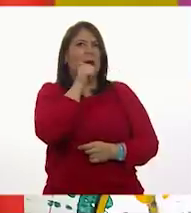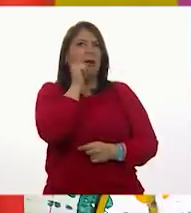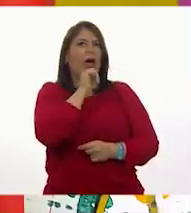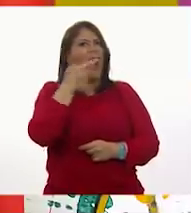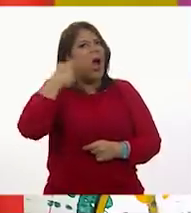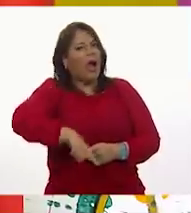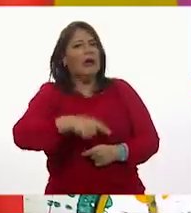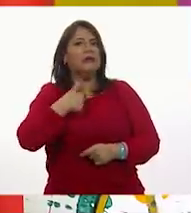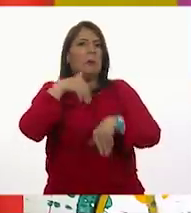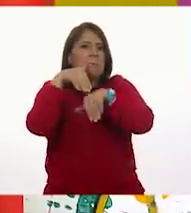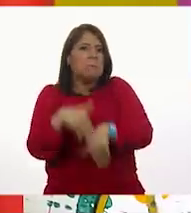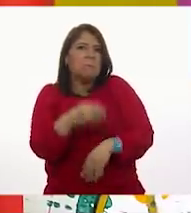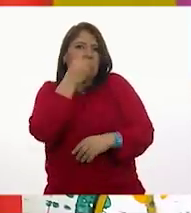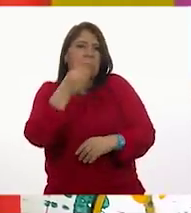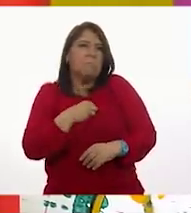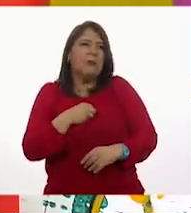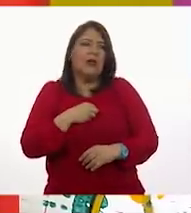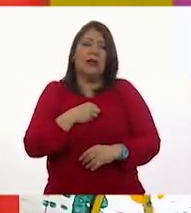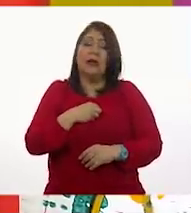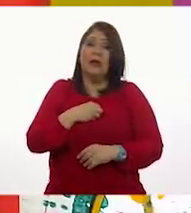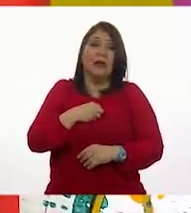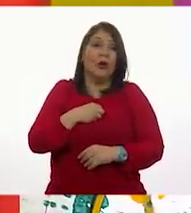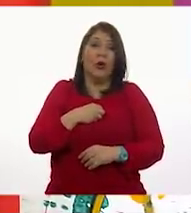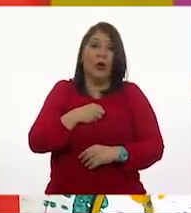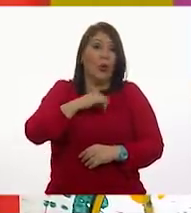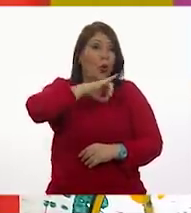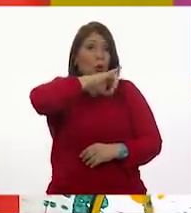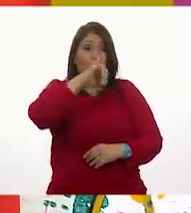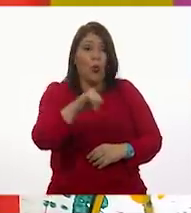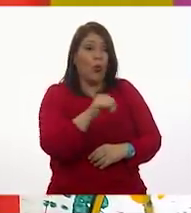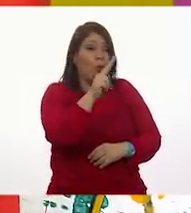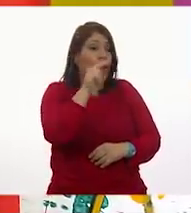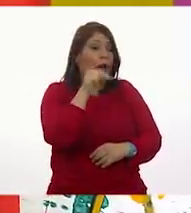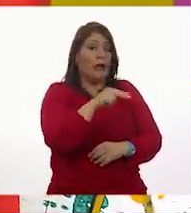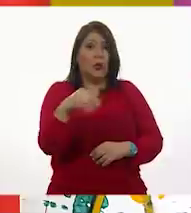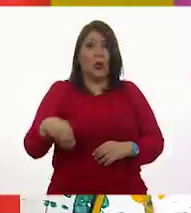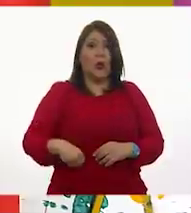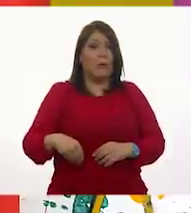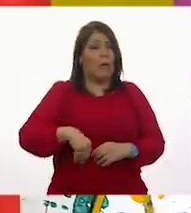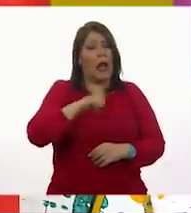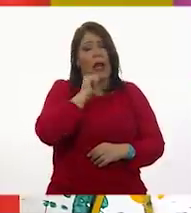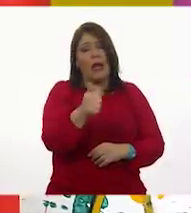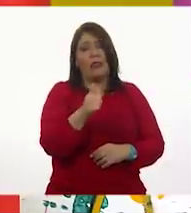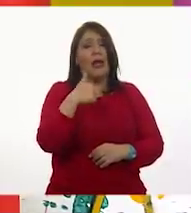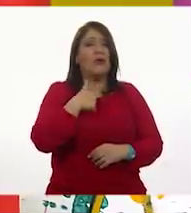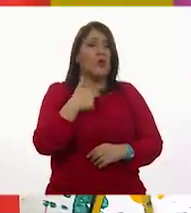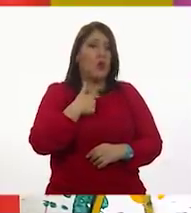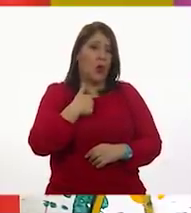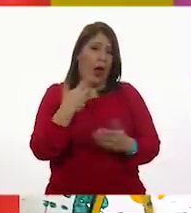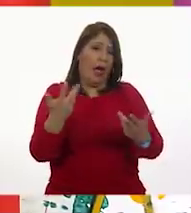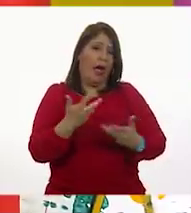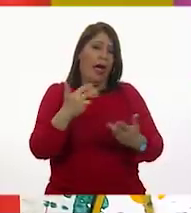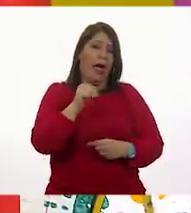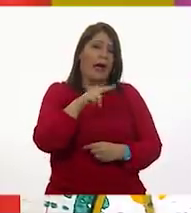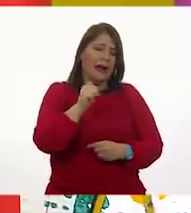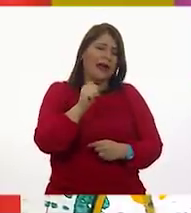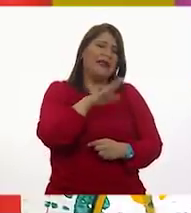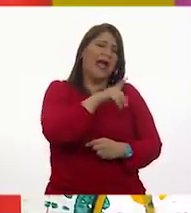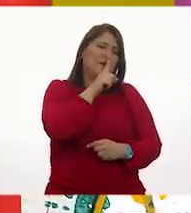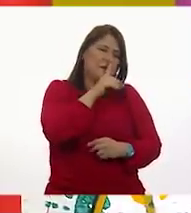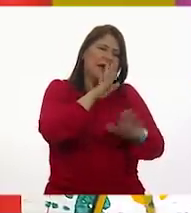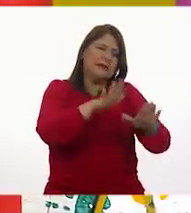¡Uy! Juan no tuvo la culpa, fui yo, dijo Ana, mientras consolaba a